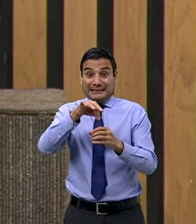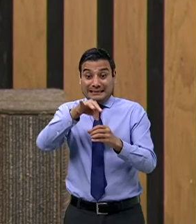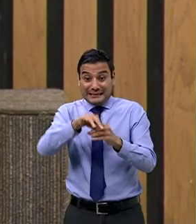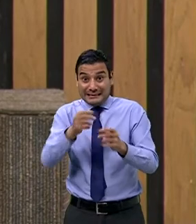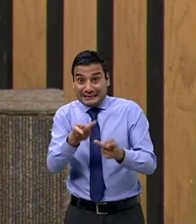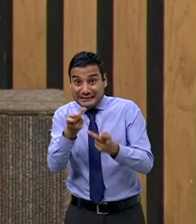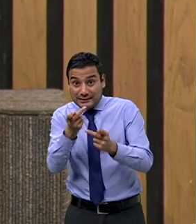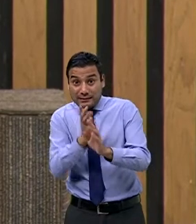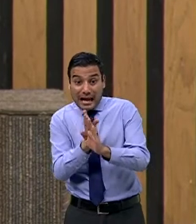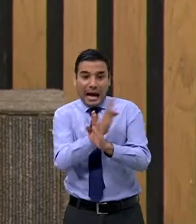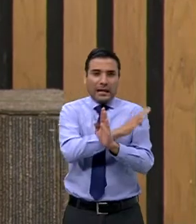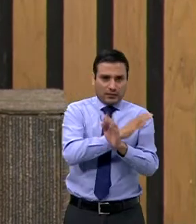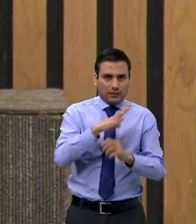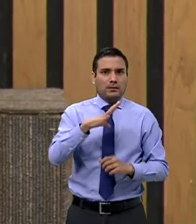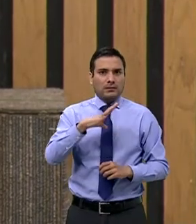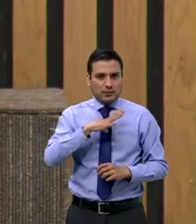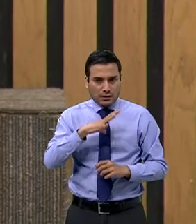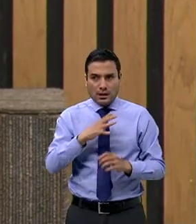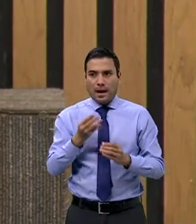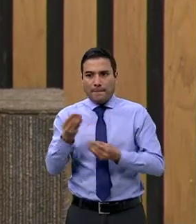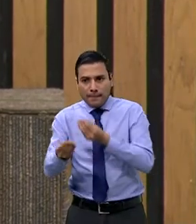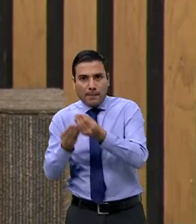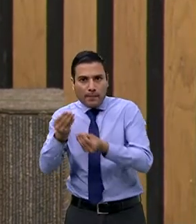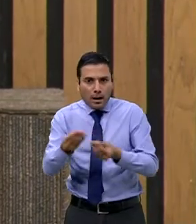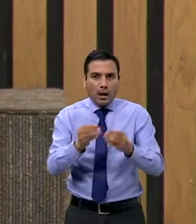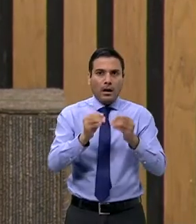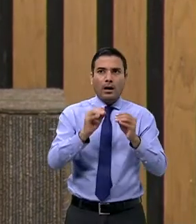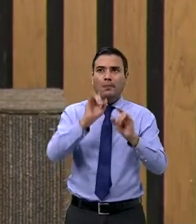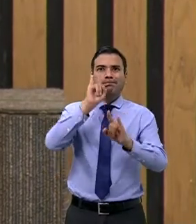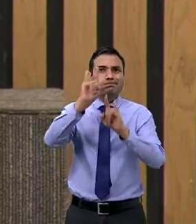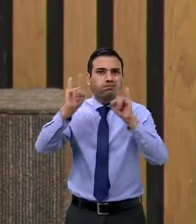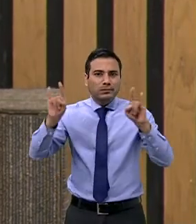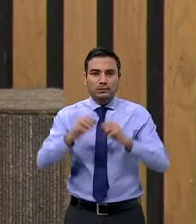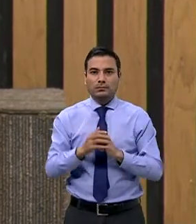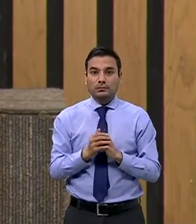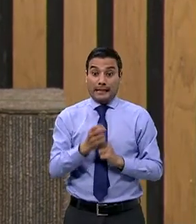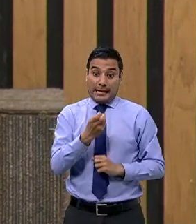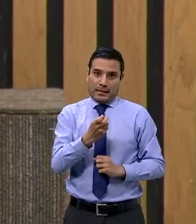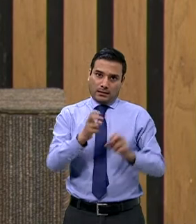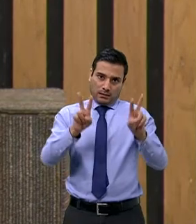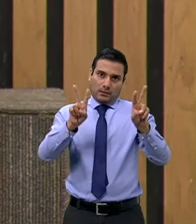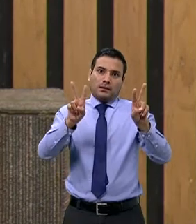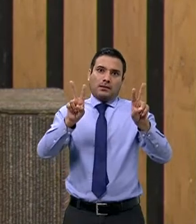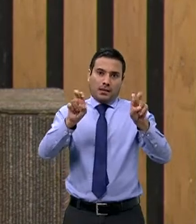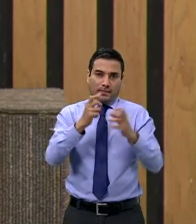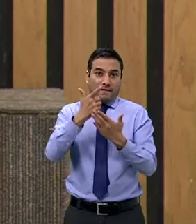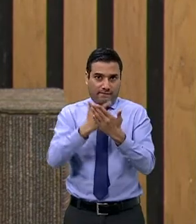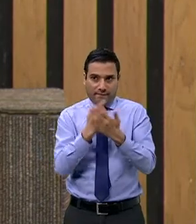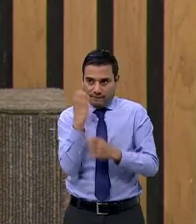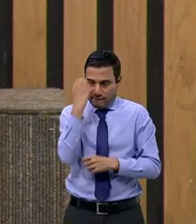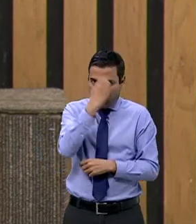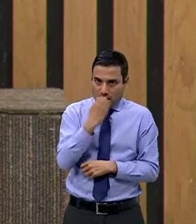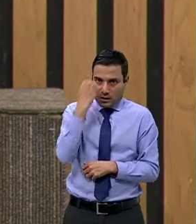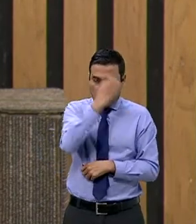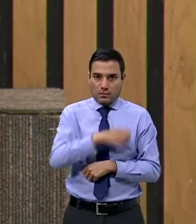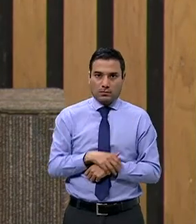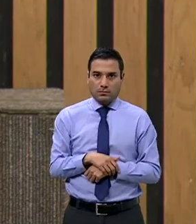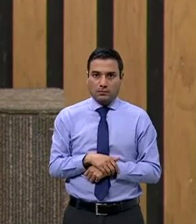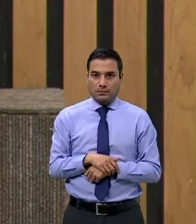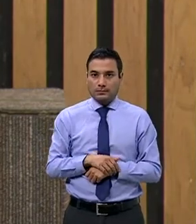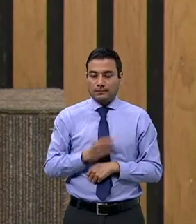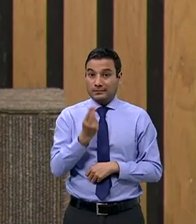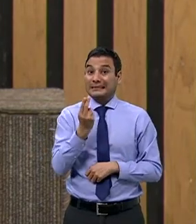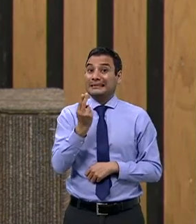estuvieron circulando aquí hay un tema de fiscalización en donde una indagatoria